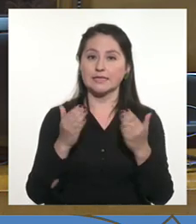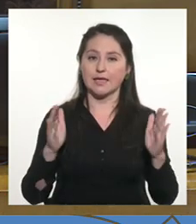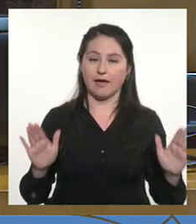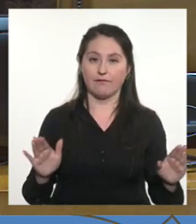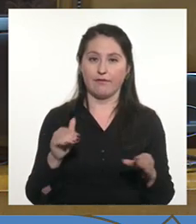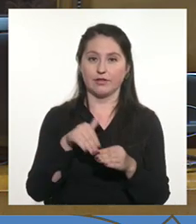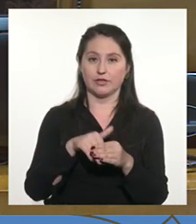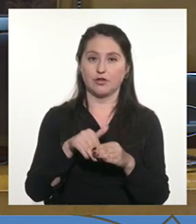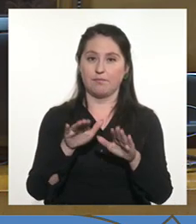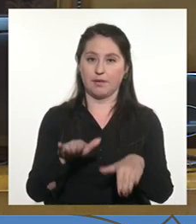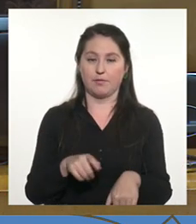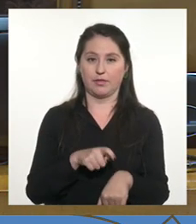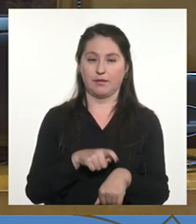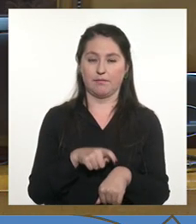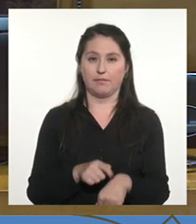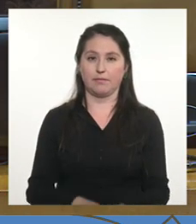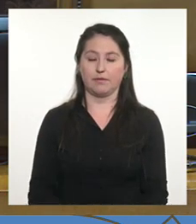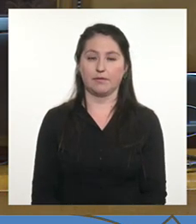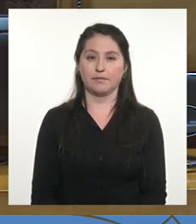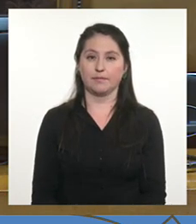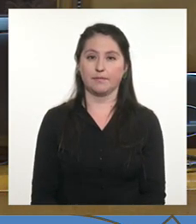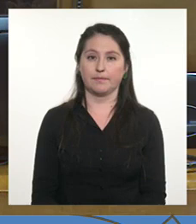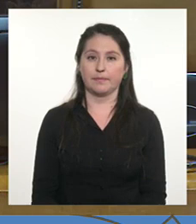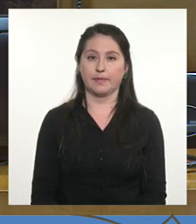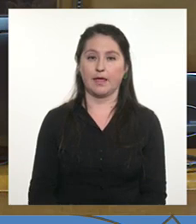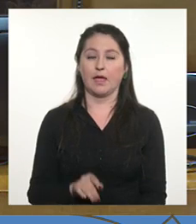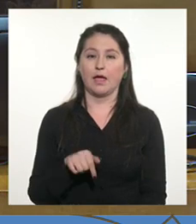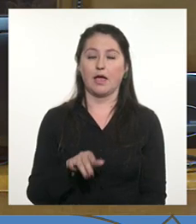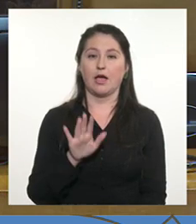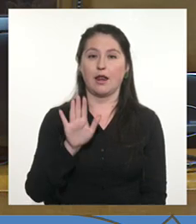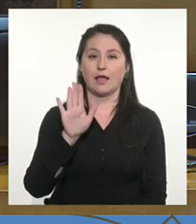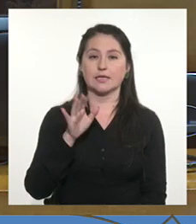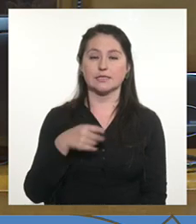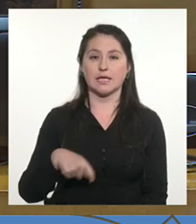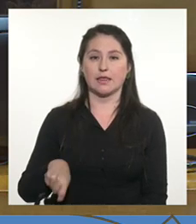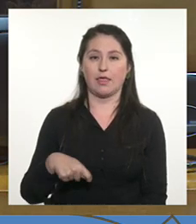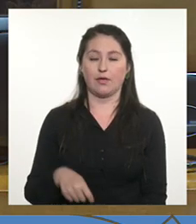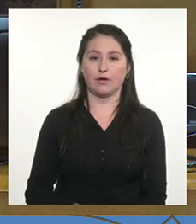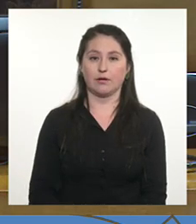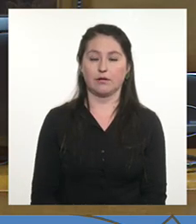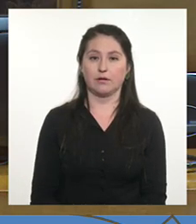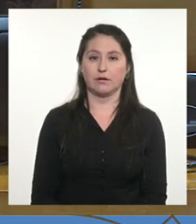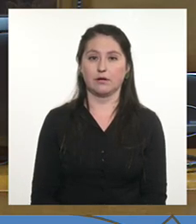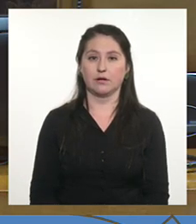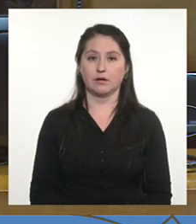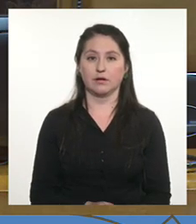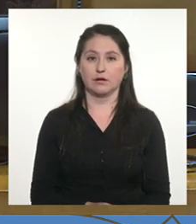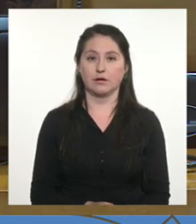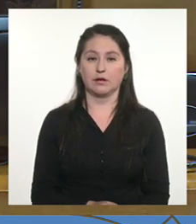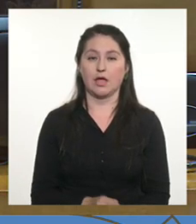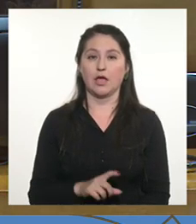tiempo bien tiene hablarse en organiza 2 será o rodrigo galilea usted tiene